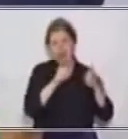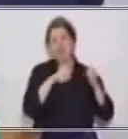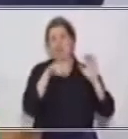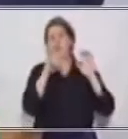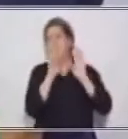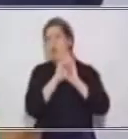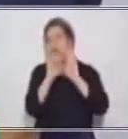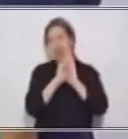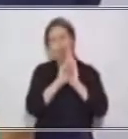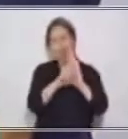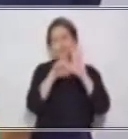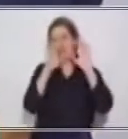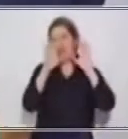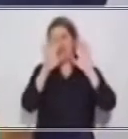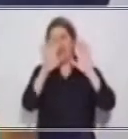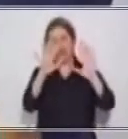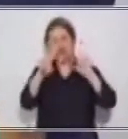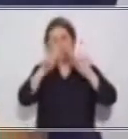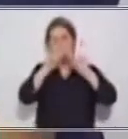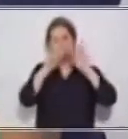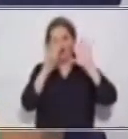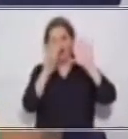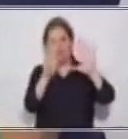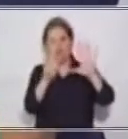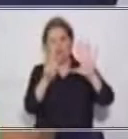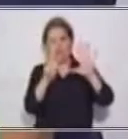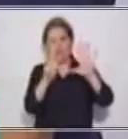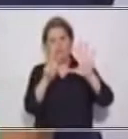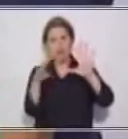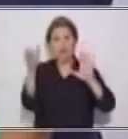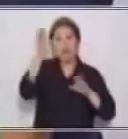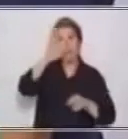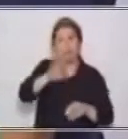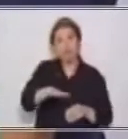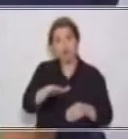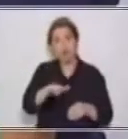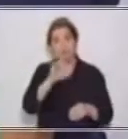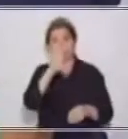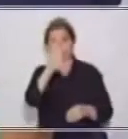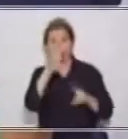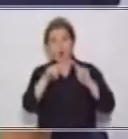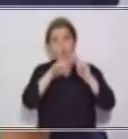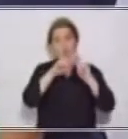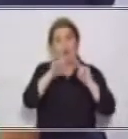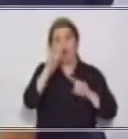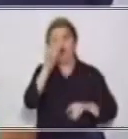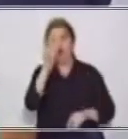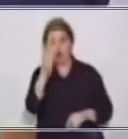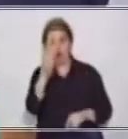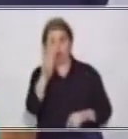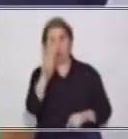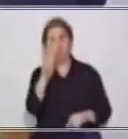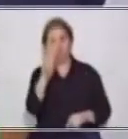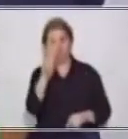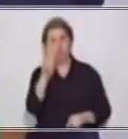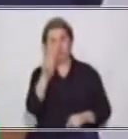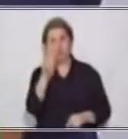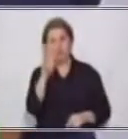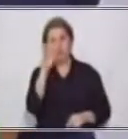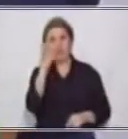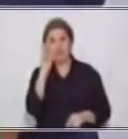Diez por ocho y luego 5 por 8 y 4 por